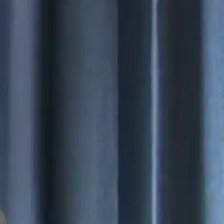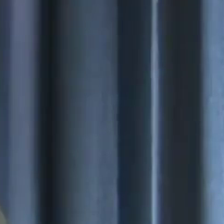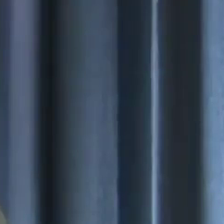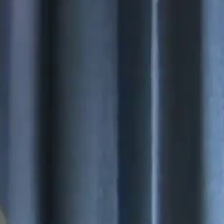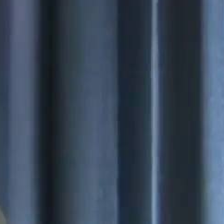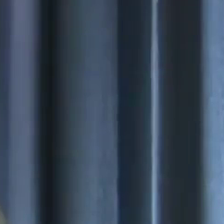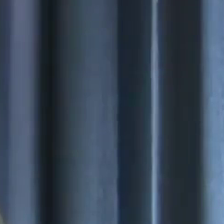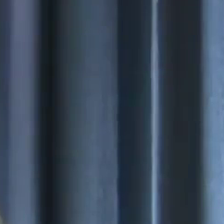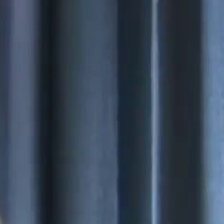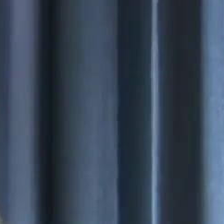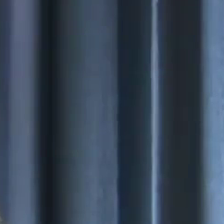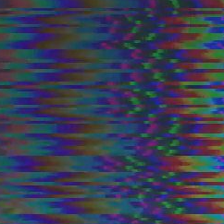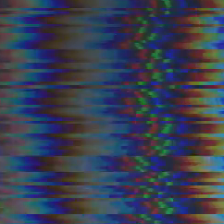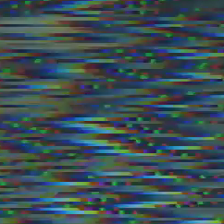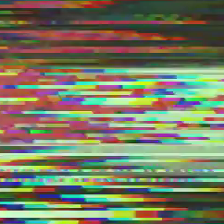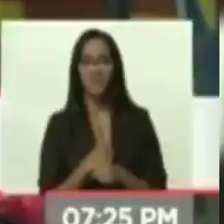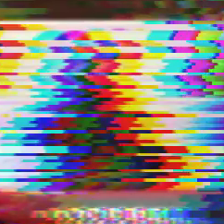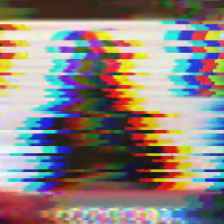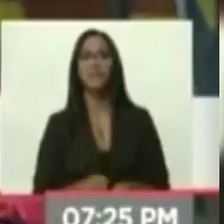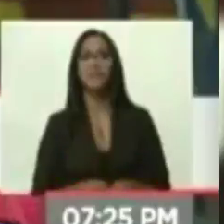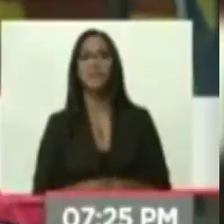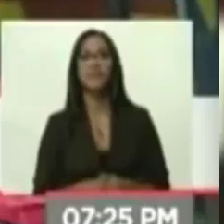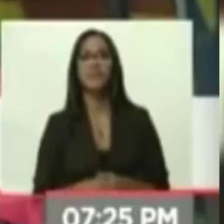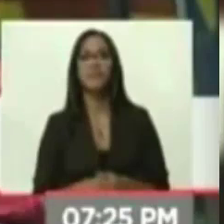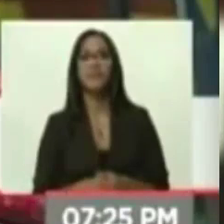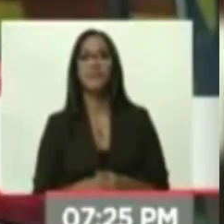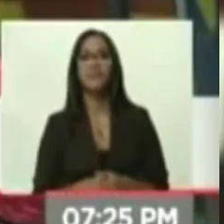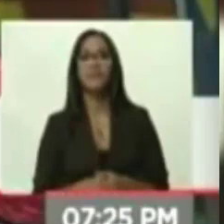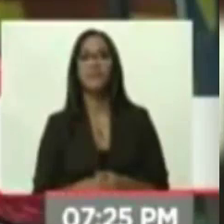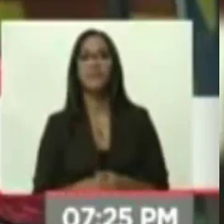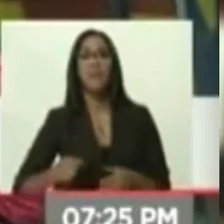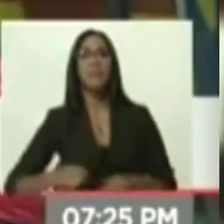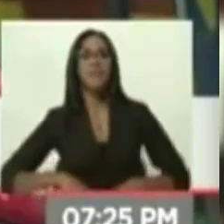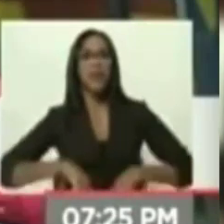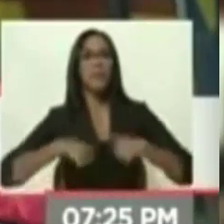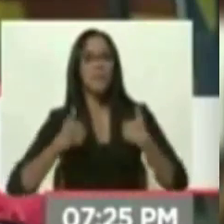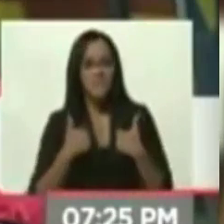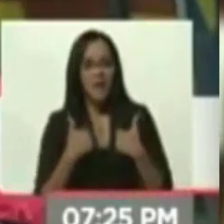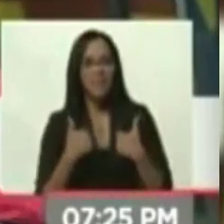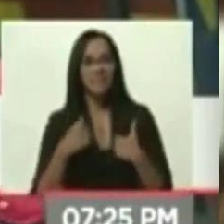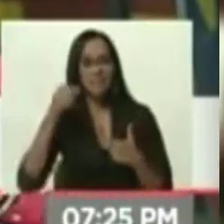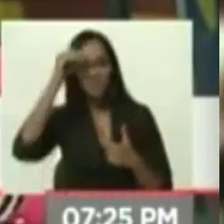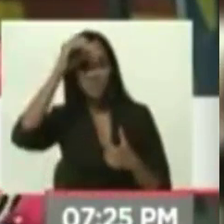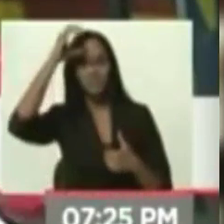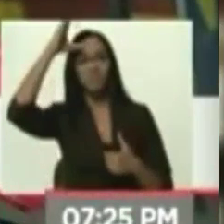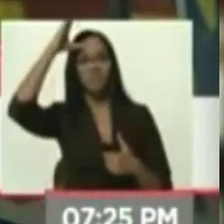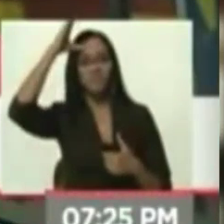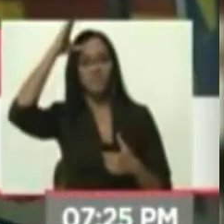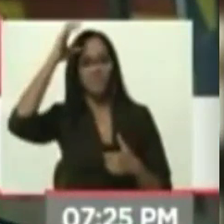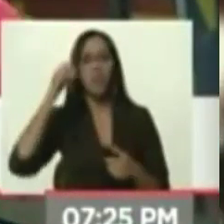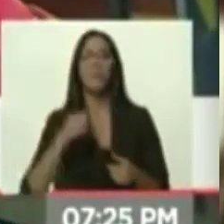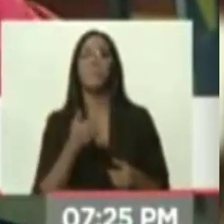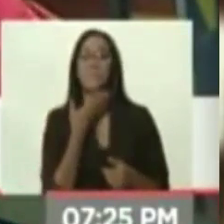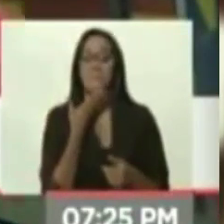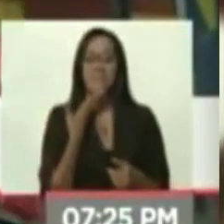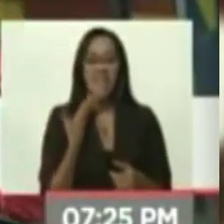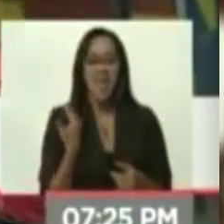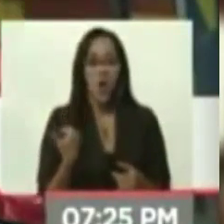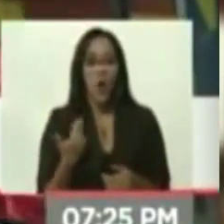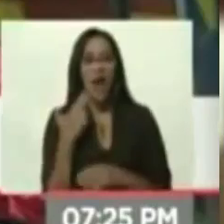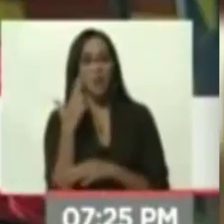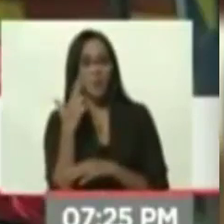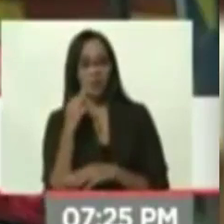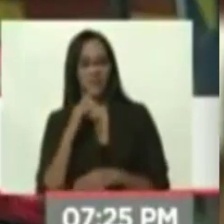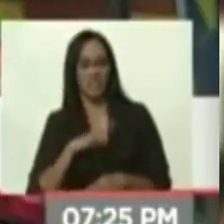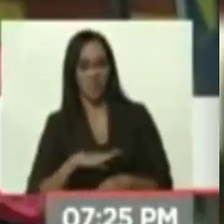régimen usurpador del poder. Mientras más preparados estemos, mientras mejor armados